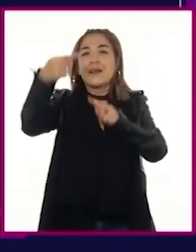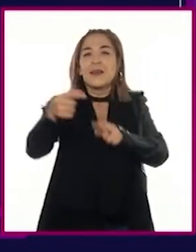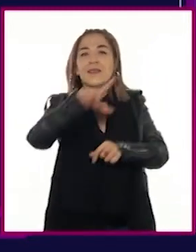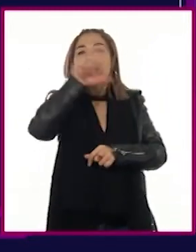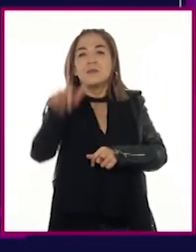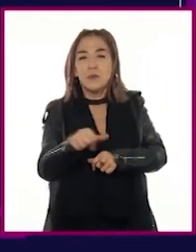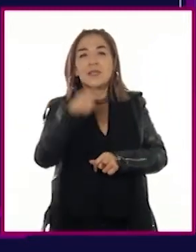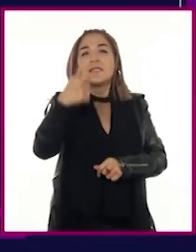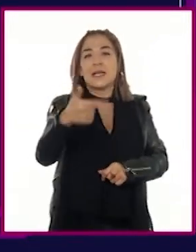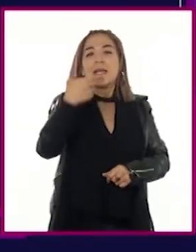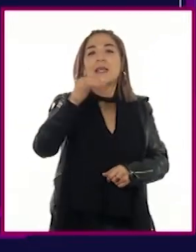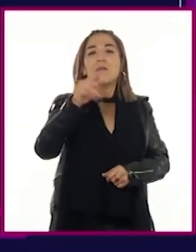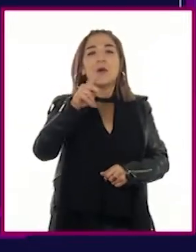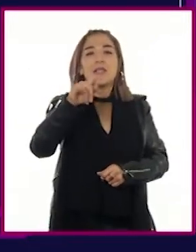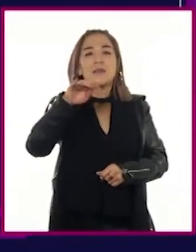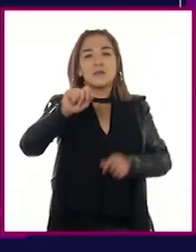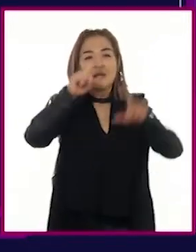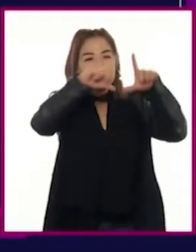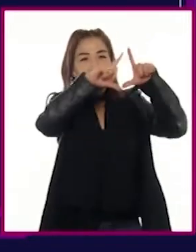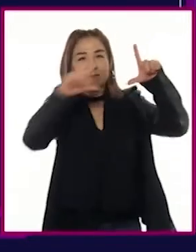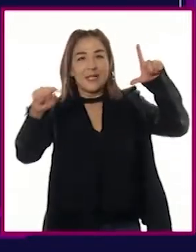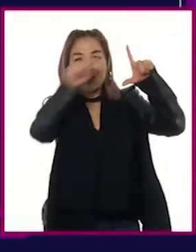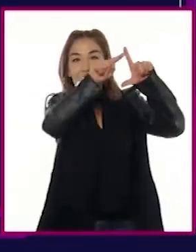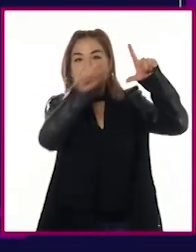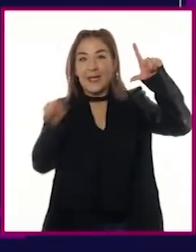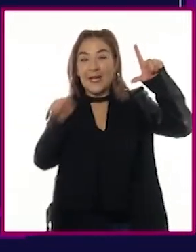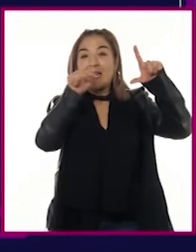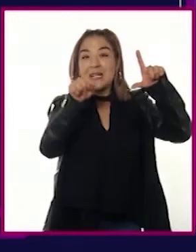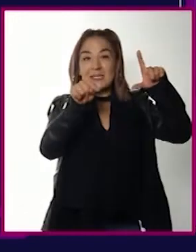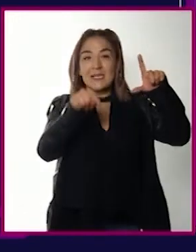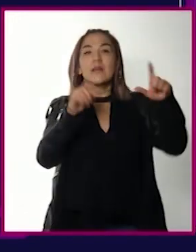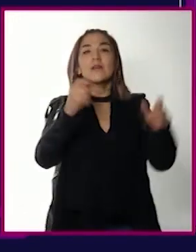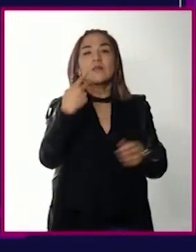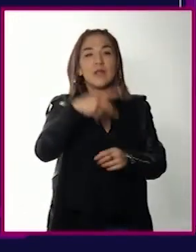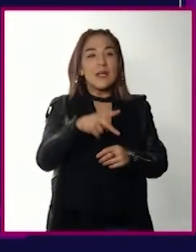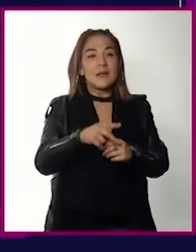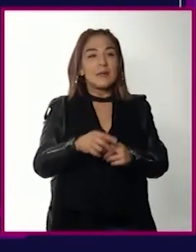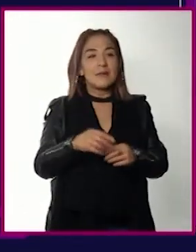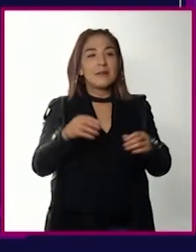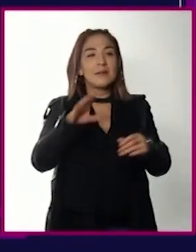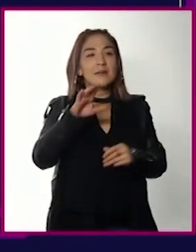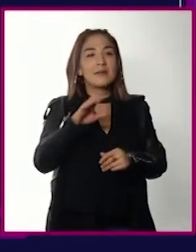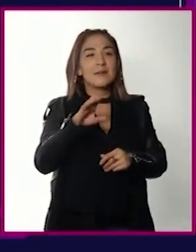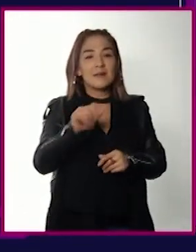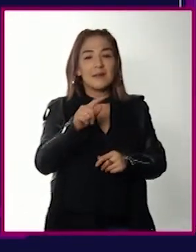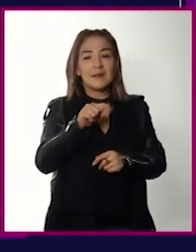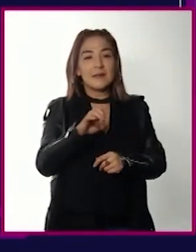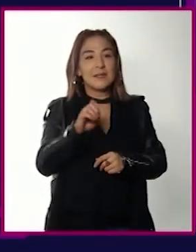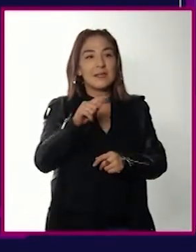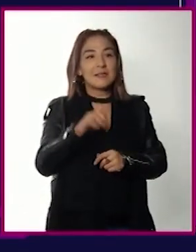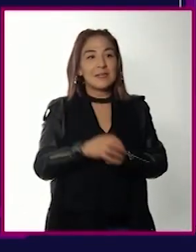la hipotenusa del triángulo y la apotema solo un cateto, lo que hace más clara la